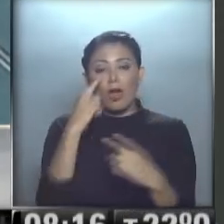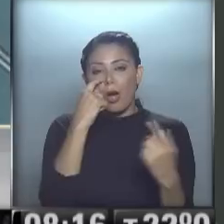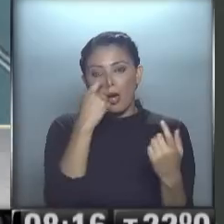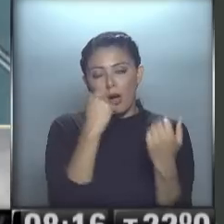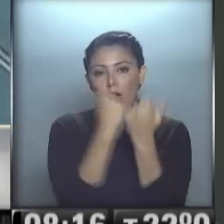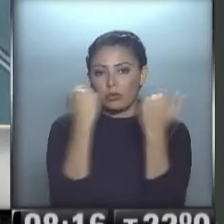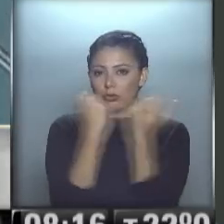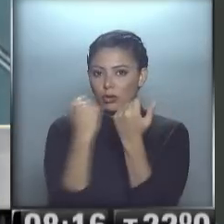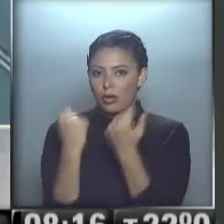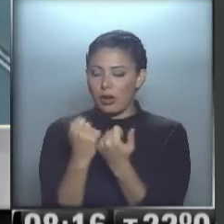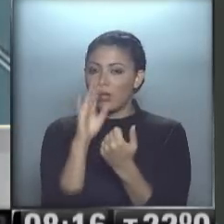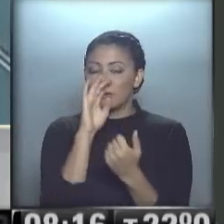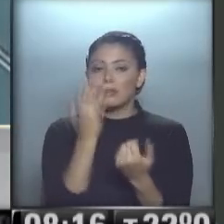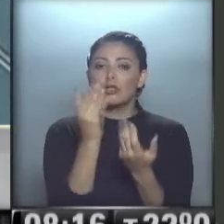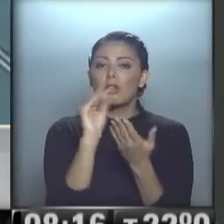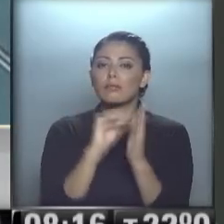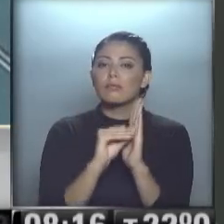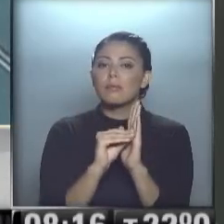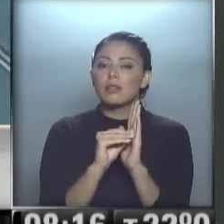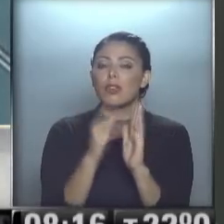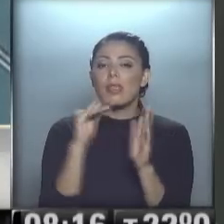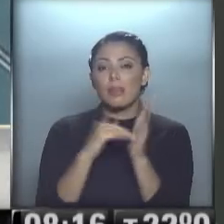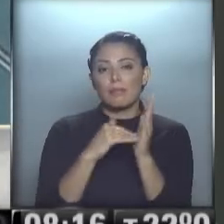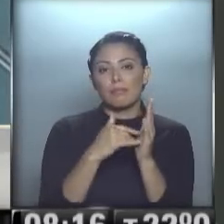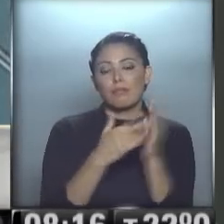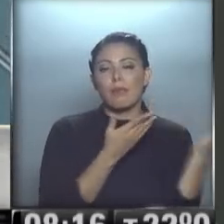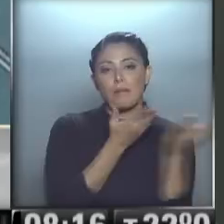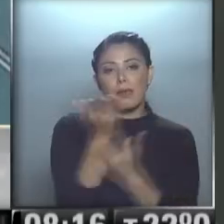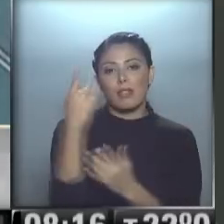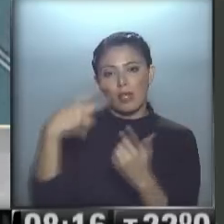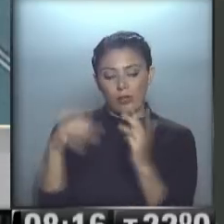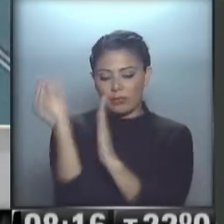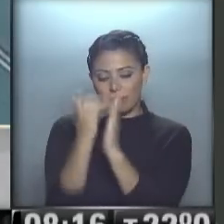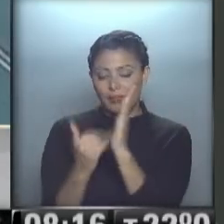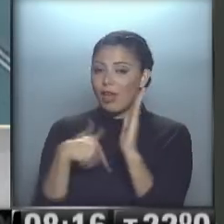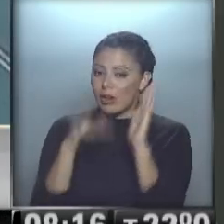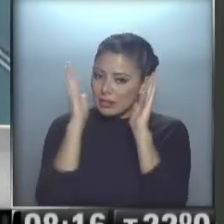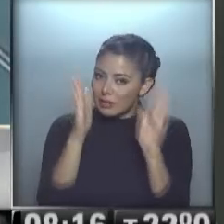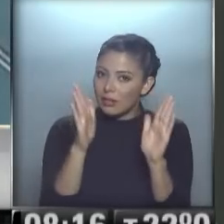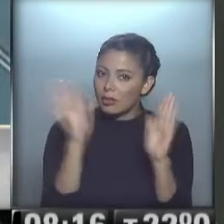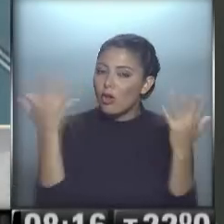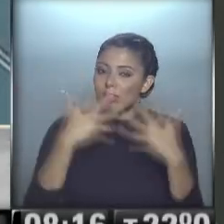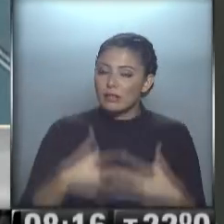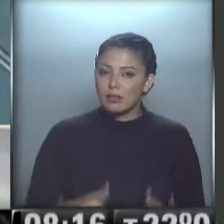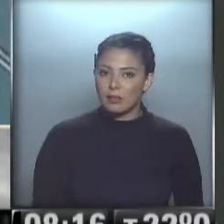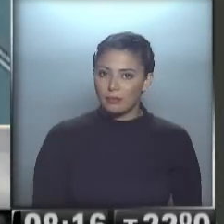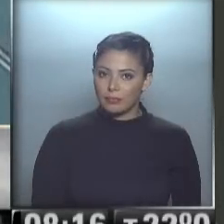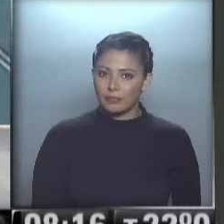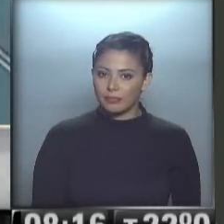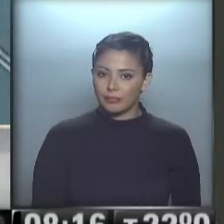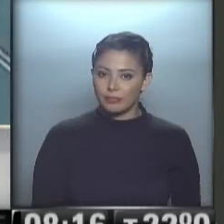fiscalización en el sistema de precios en virtud de la demanda de cada uno de los productos y ahí estamos con un sistema de